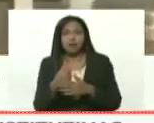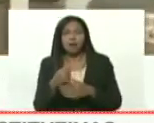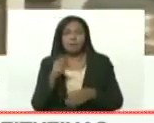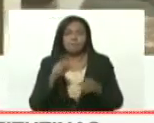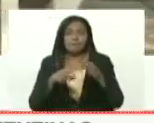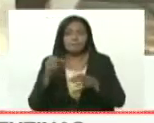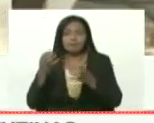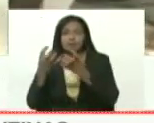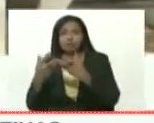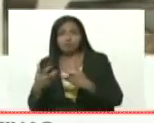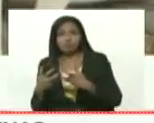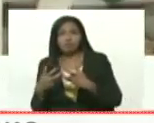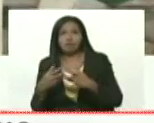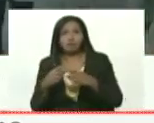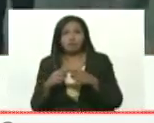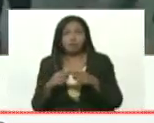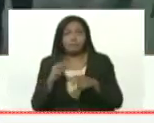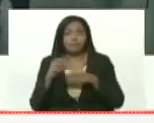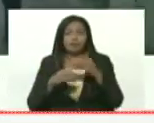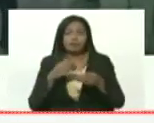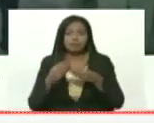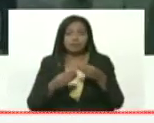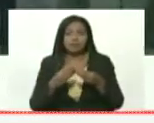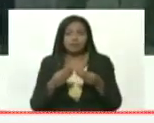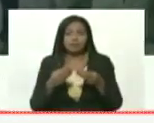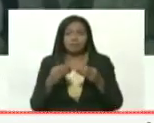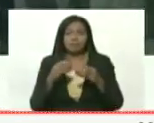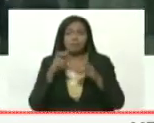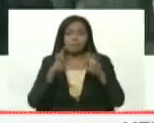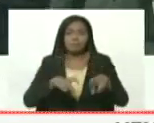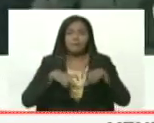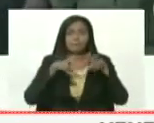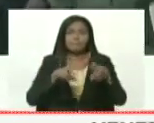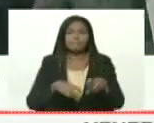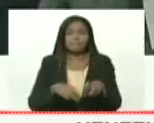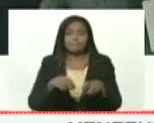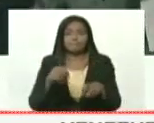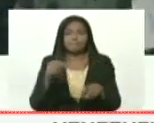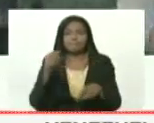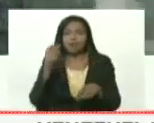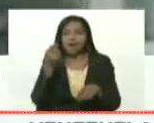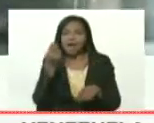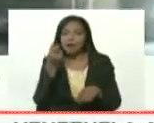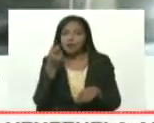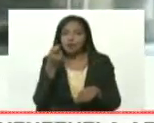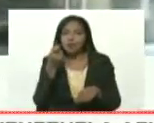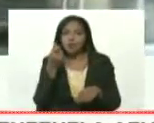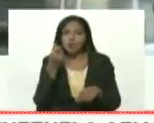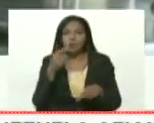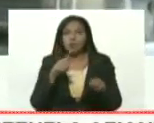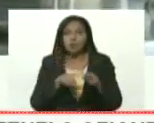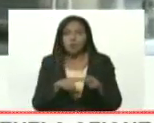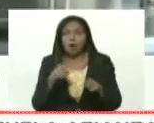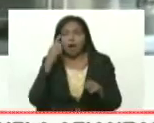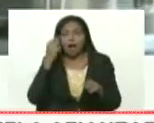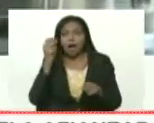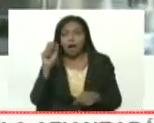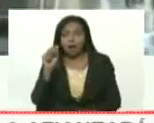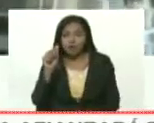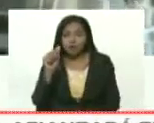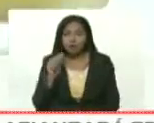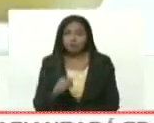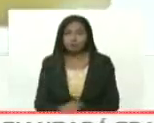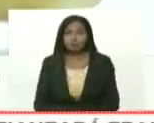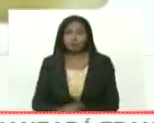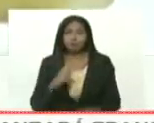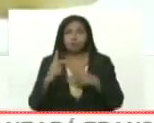agroindustrial, máquinas para trillar, para procesar harina de maíz, arroz y trigo. Concha de maíz, nepe. Todos los procesos